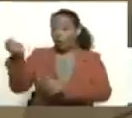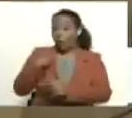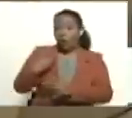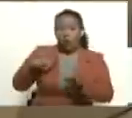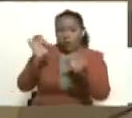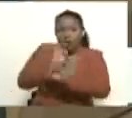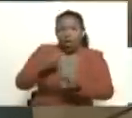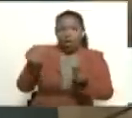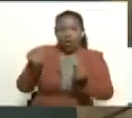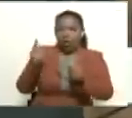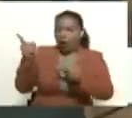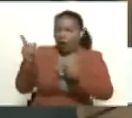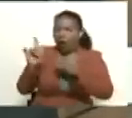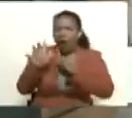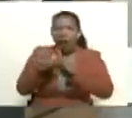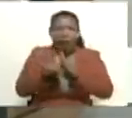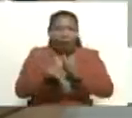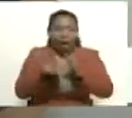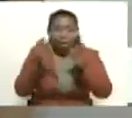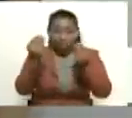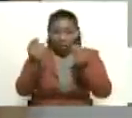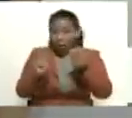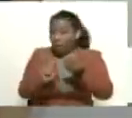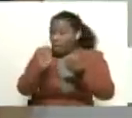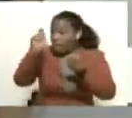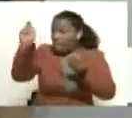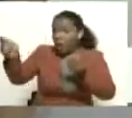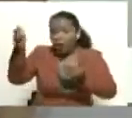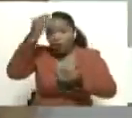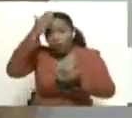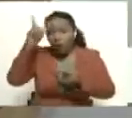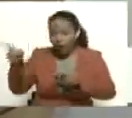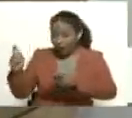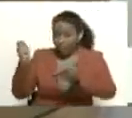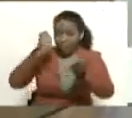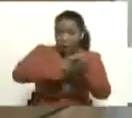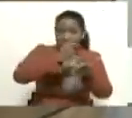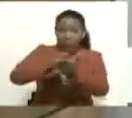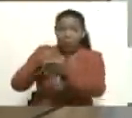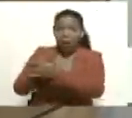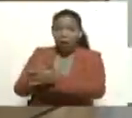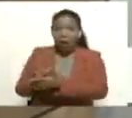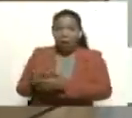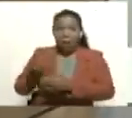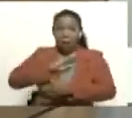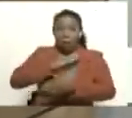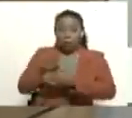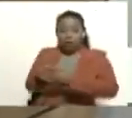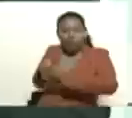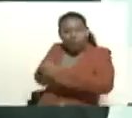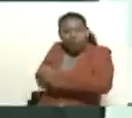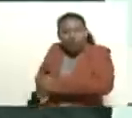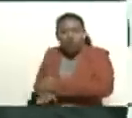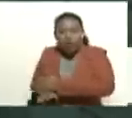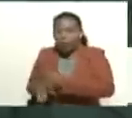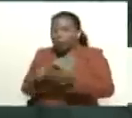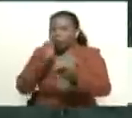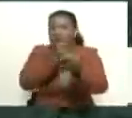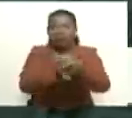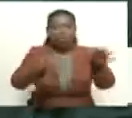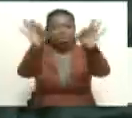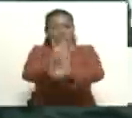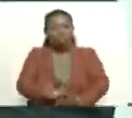tan ladrón que la plata que le dio Trump para que pagara el contrato se la embolsilló y no se la